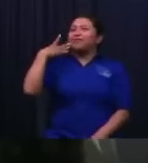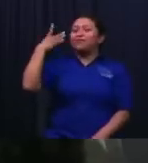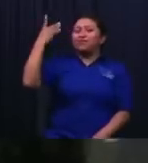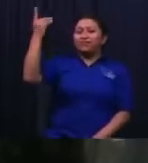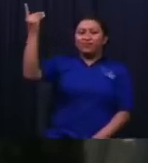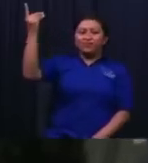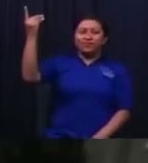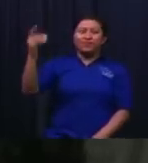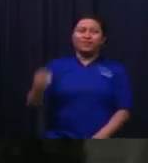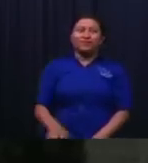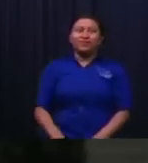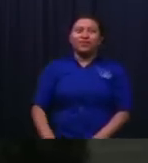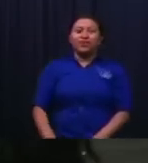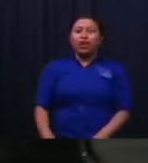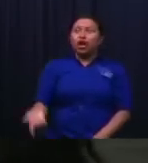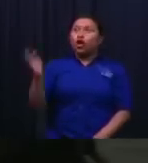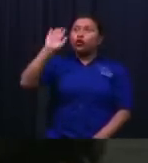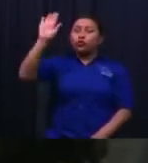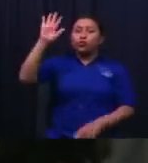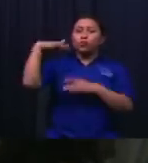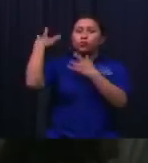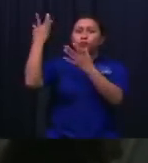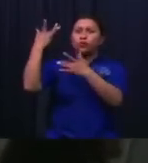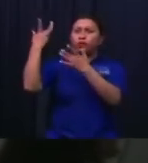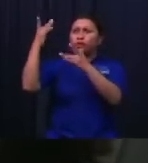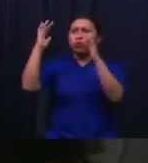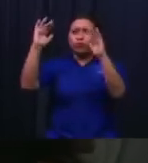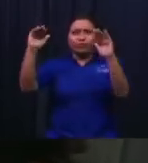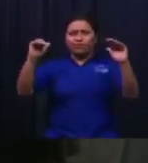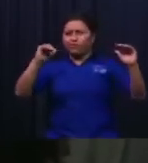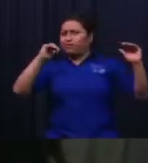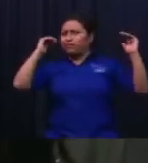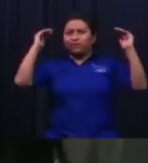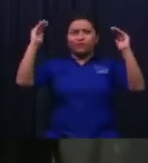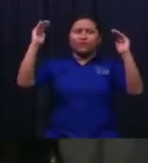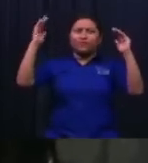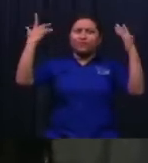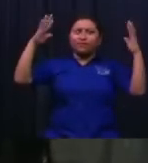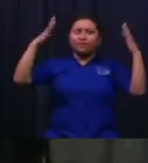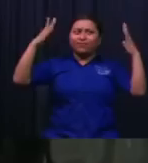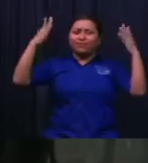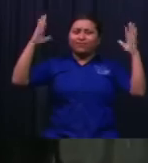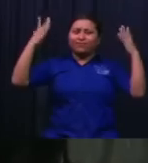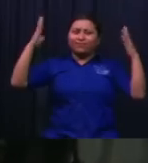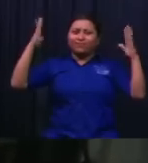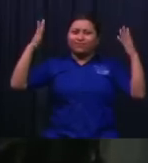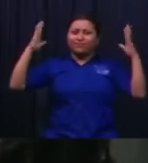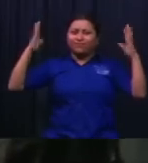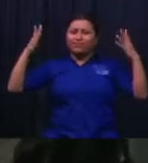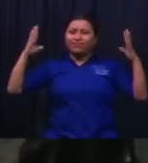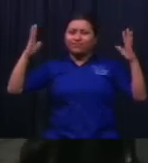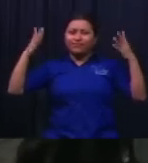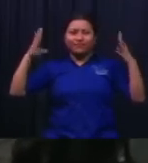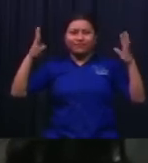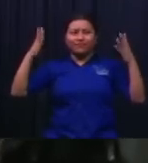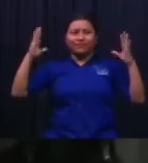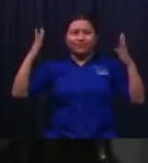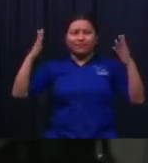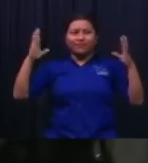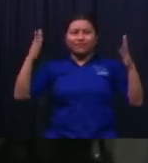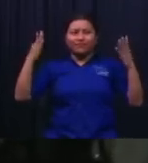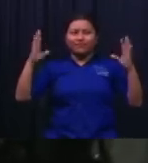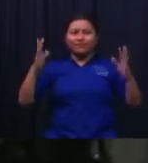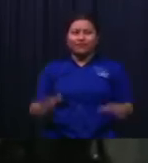redimido de Jehová, qué grande es su misericordia. Dale un fuerte aplauso al Señor, hermano amado.